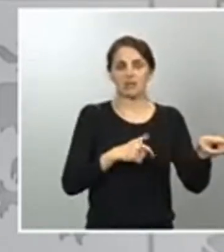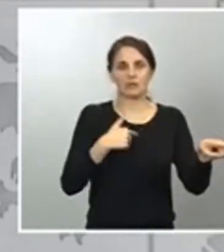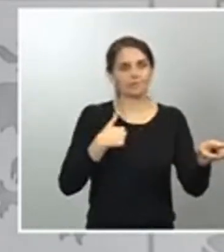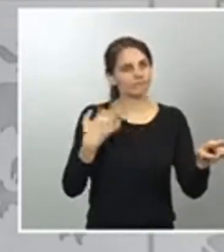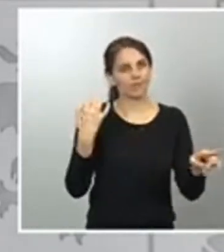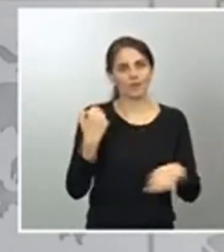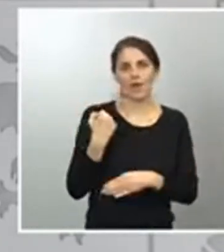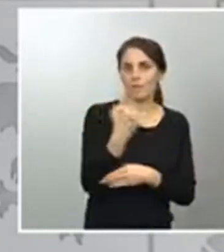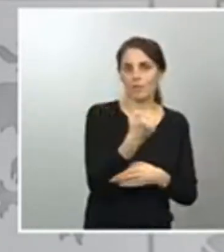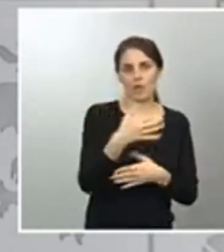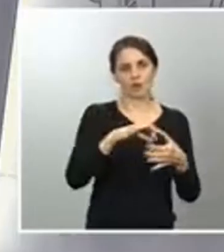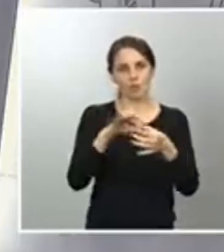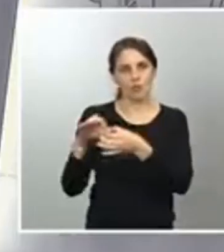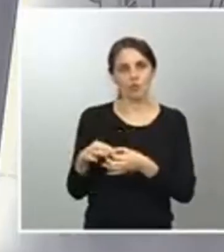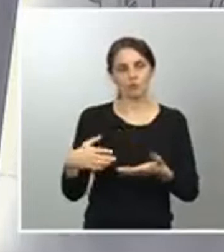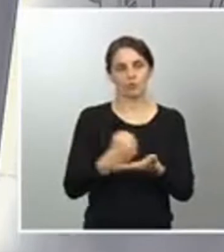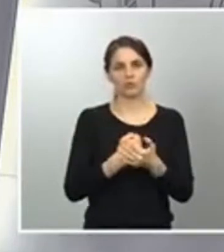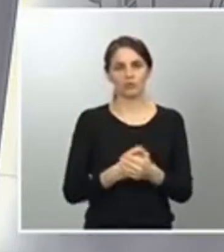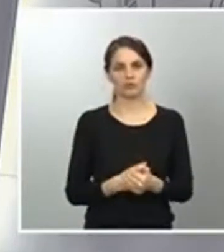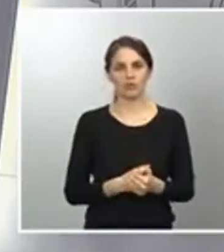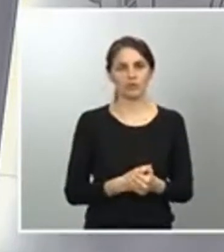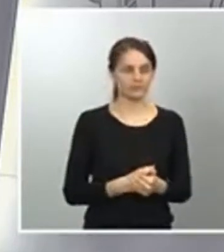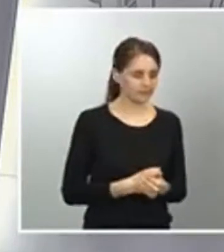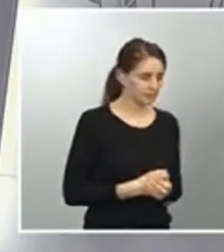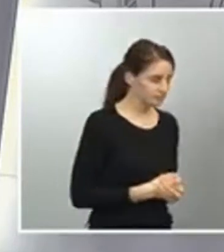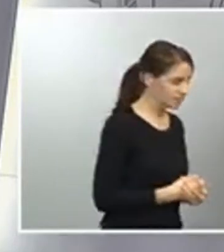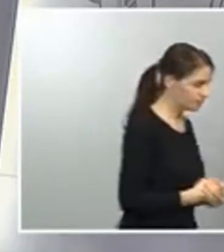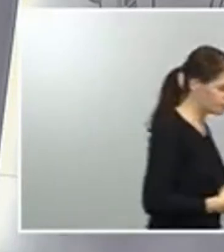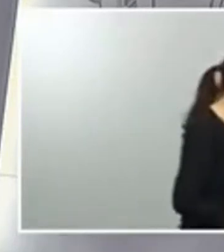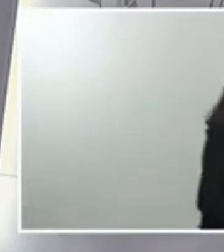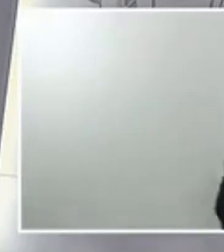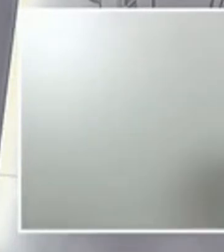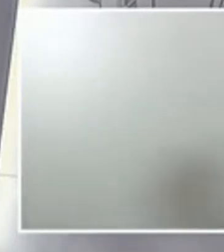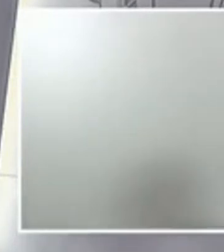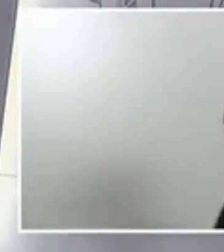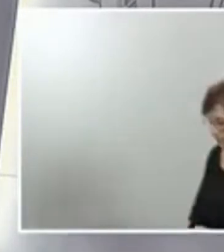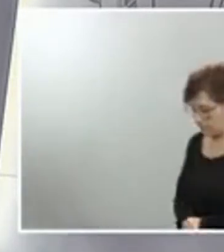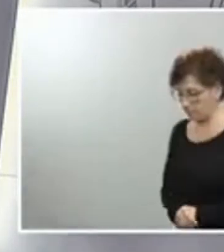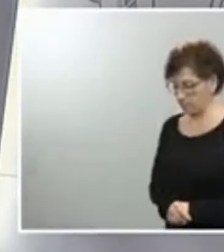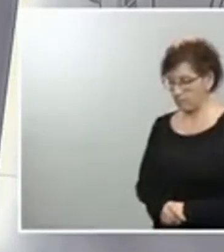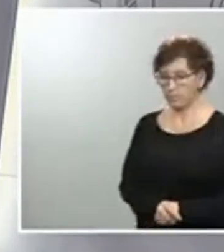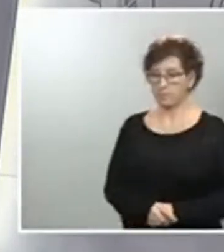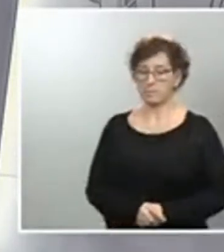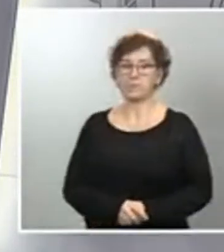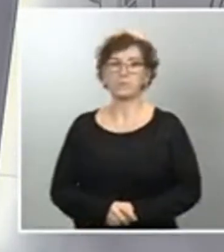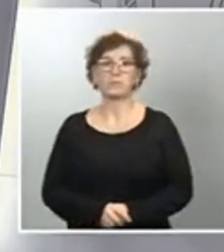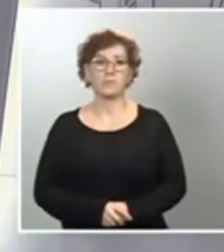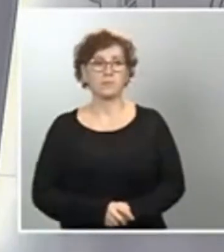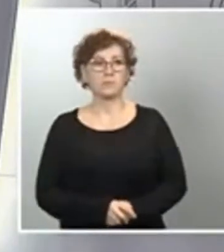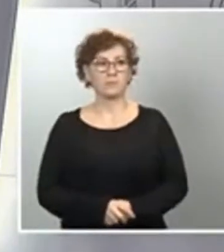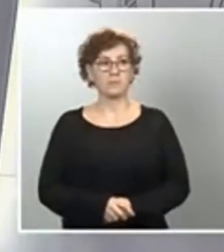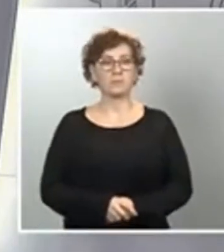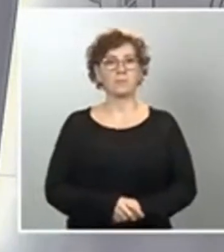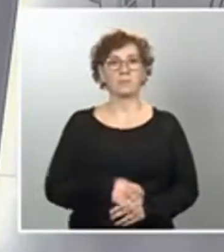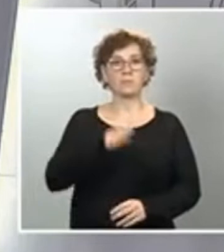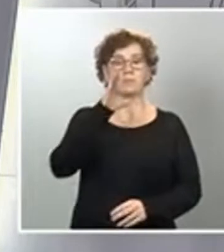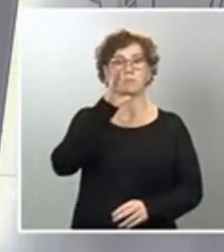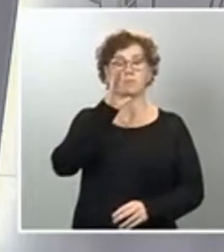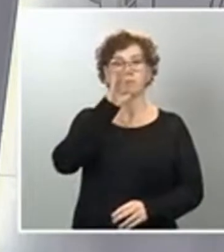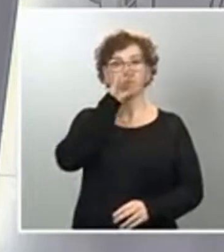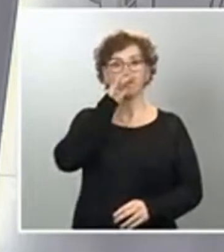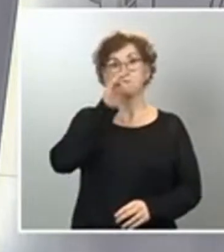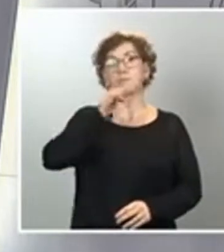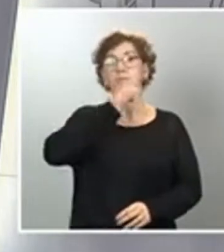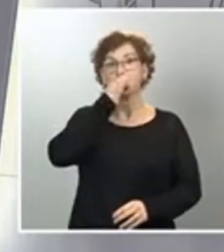país. Es el turno ahora de Dirigentes Digital. Adelante. Hola, buenas tardes. Mario Talavera, de